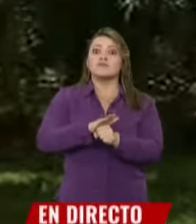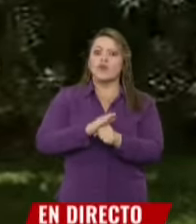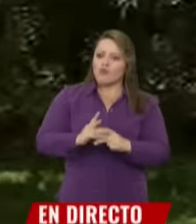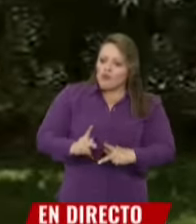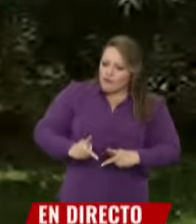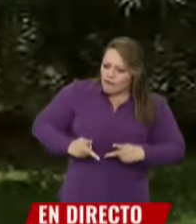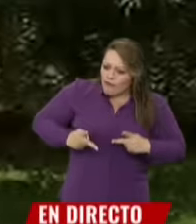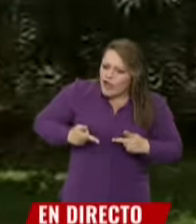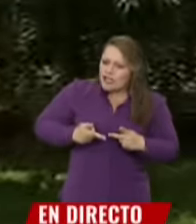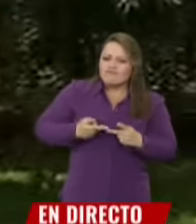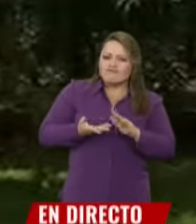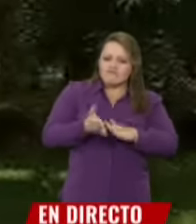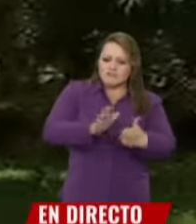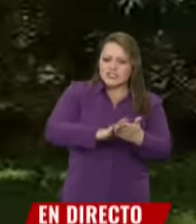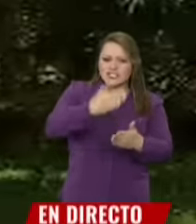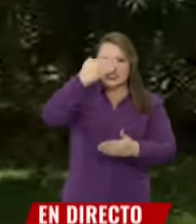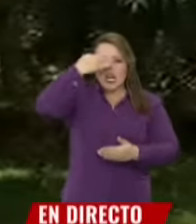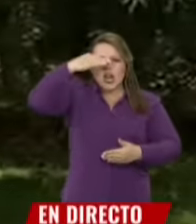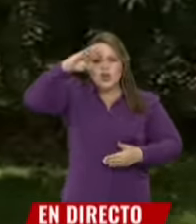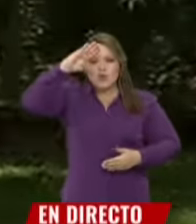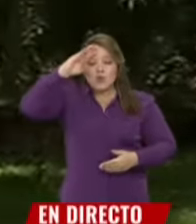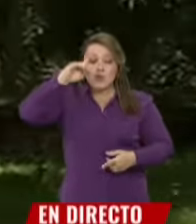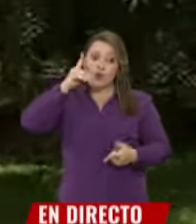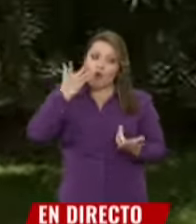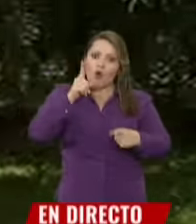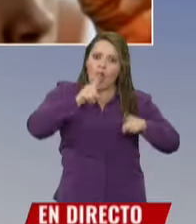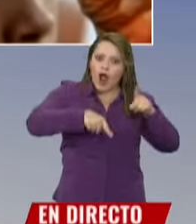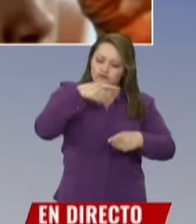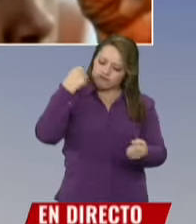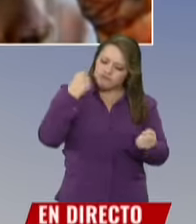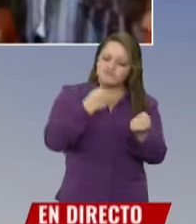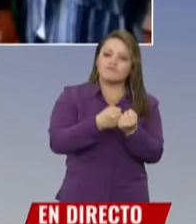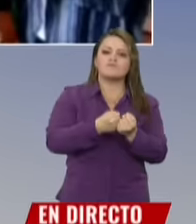para los cubanos que es preciado y apreciado en todo el mundo.